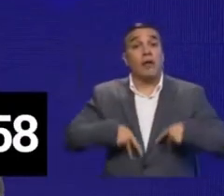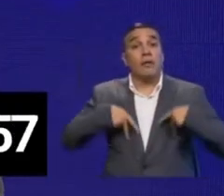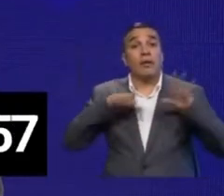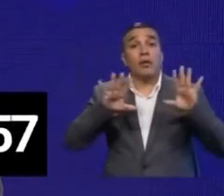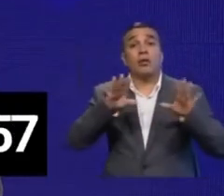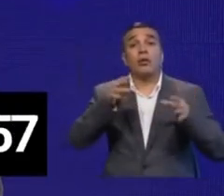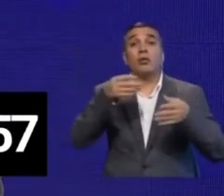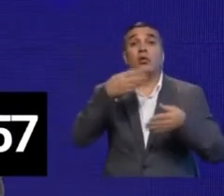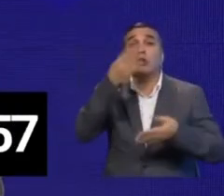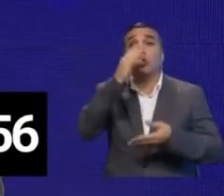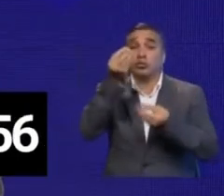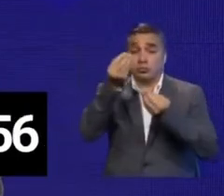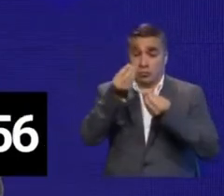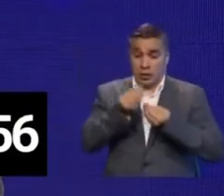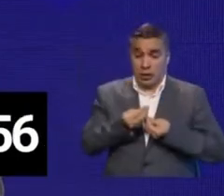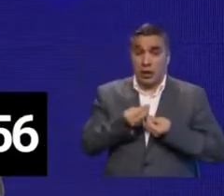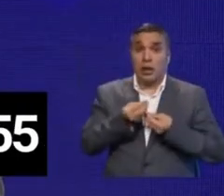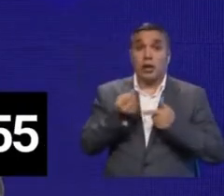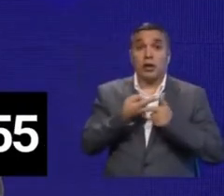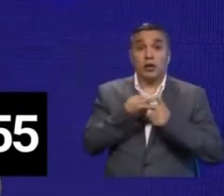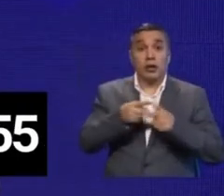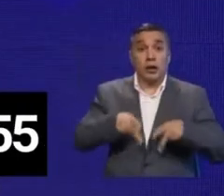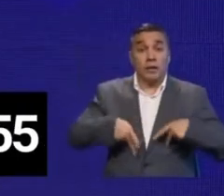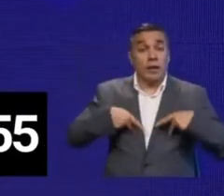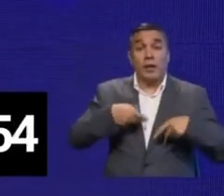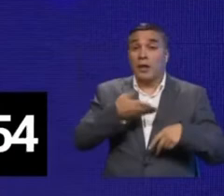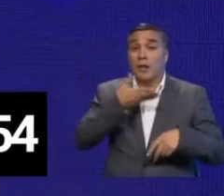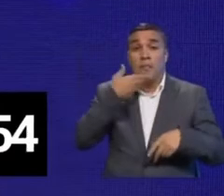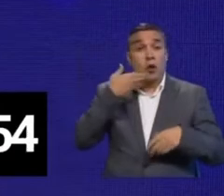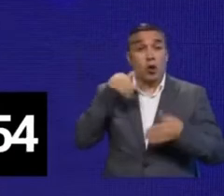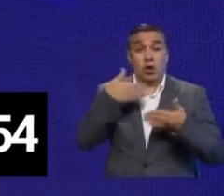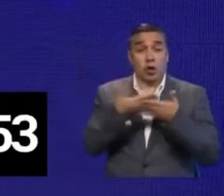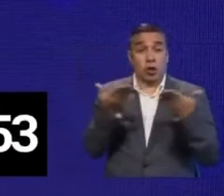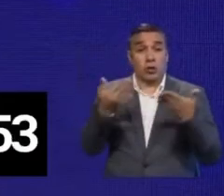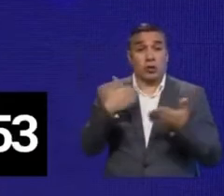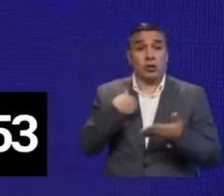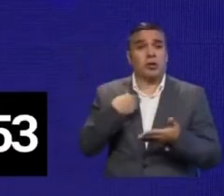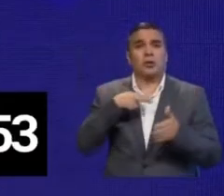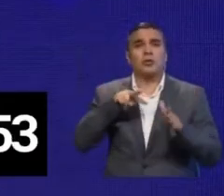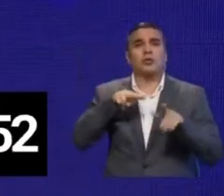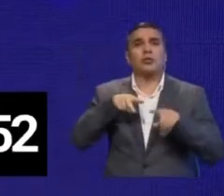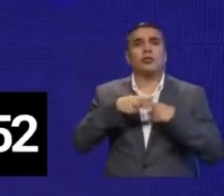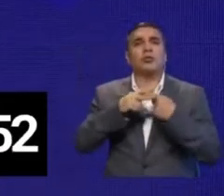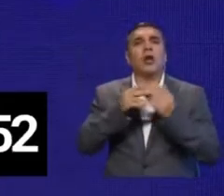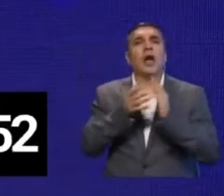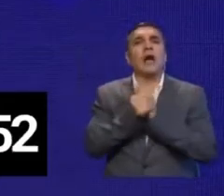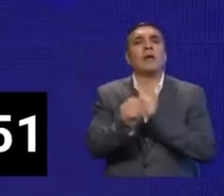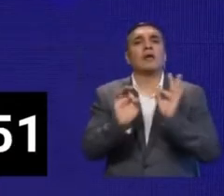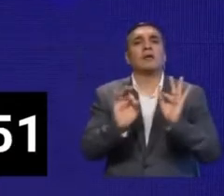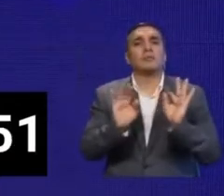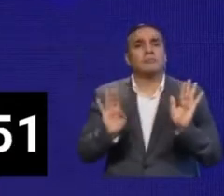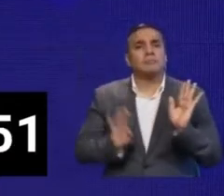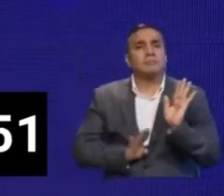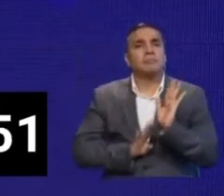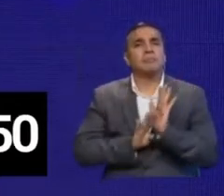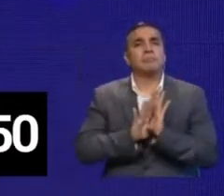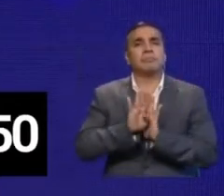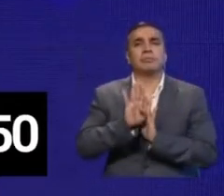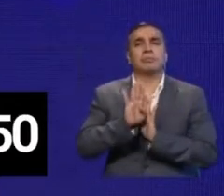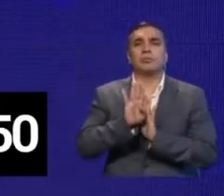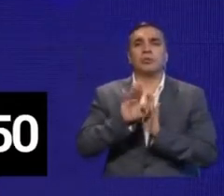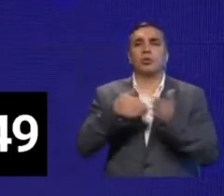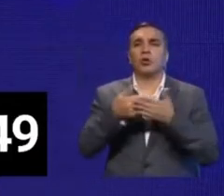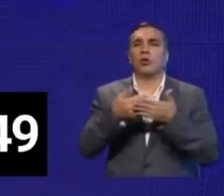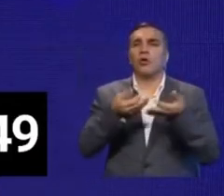Dios y a partir de la vida, que es el mejor y el más inmanente de todos los derechos, se desarrollan todas las habilidades, las destrezas, los